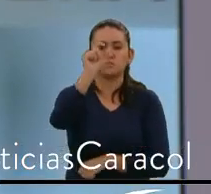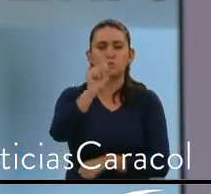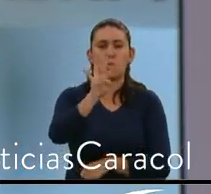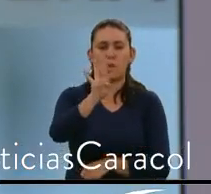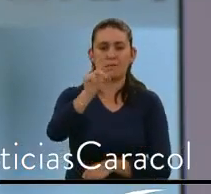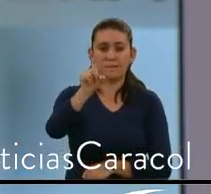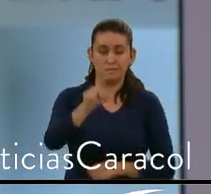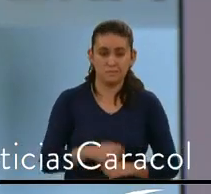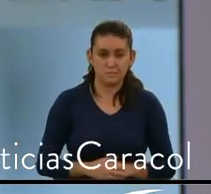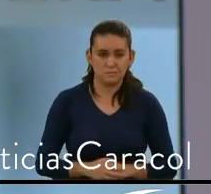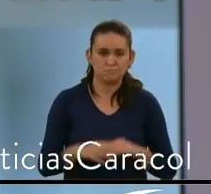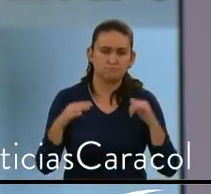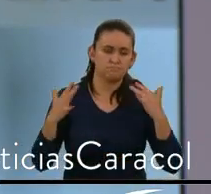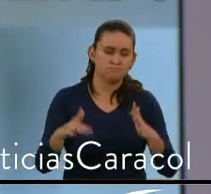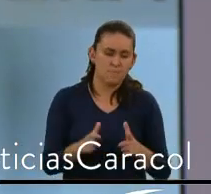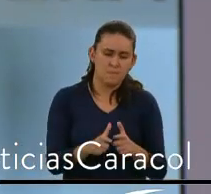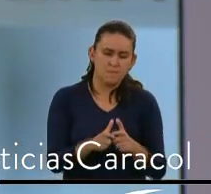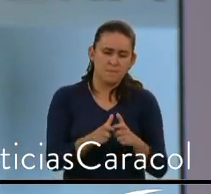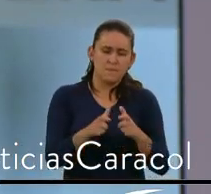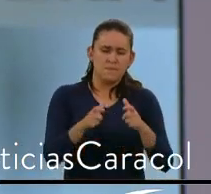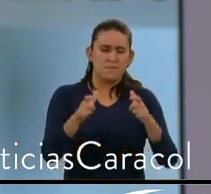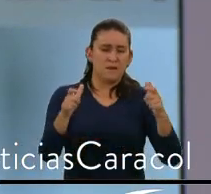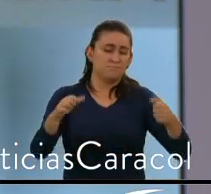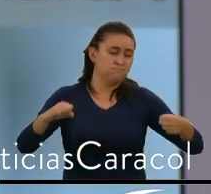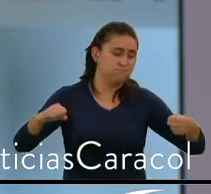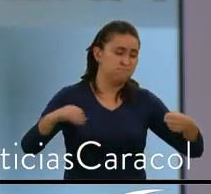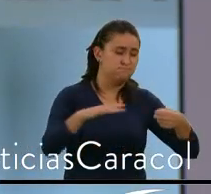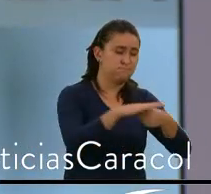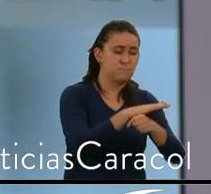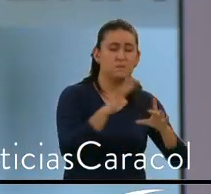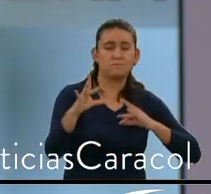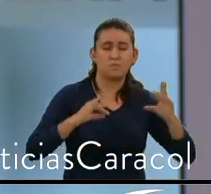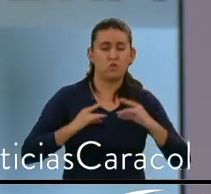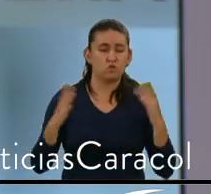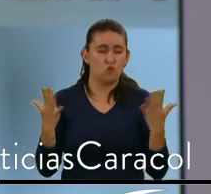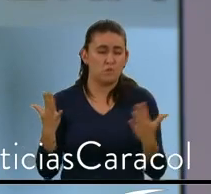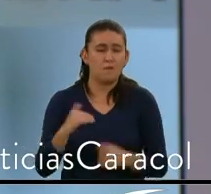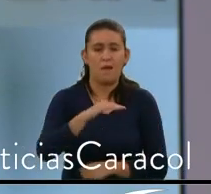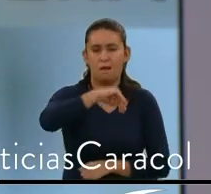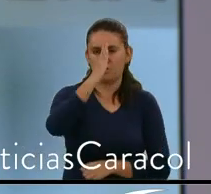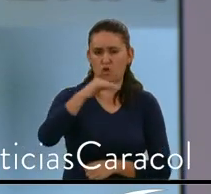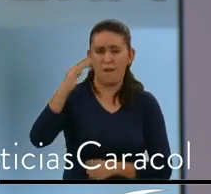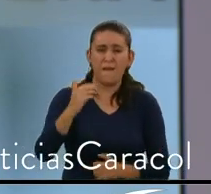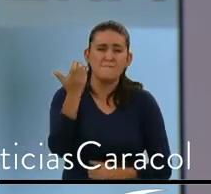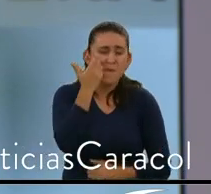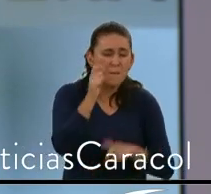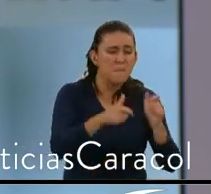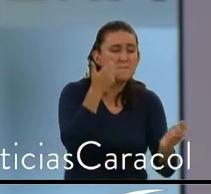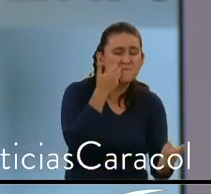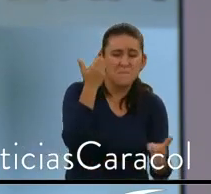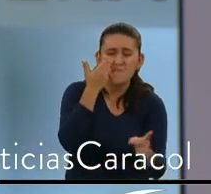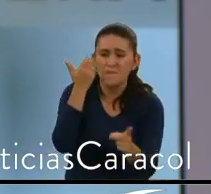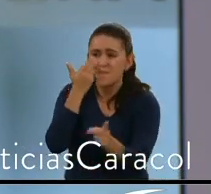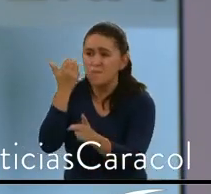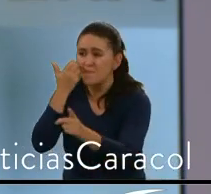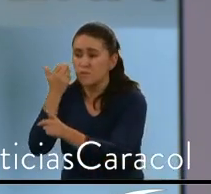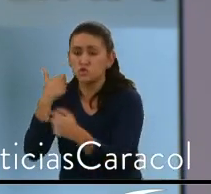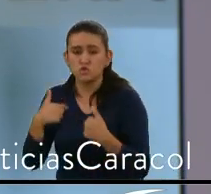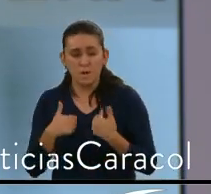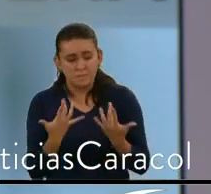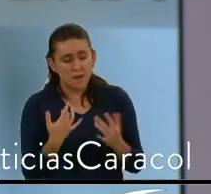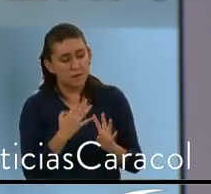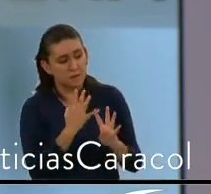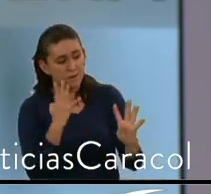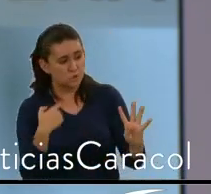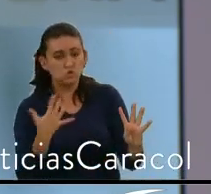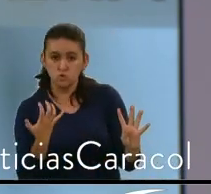y ante el alto número de contagios y la alerta hospitalaria en Antioquia, muchas personas enfermas y que requieren una UCI están en lista de espera